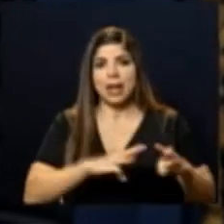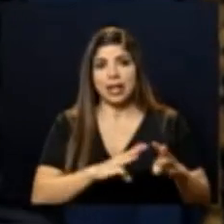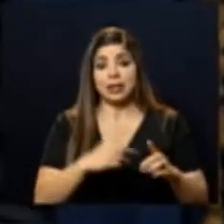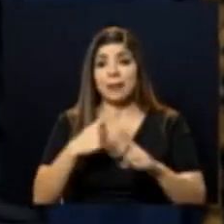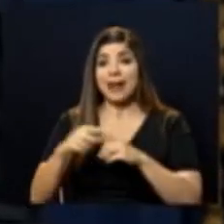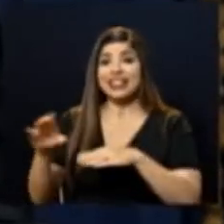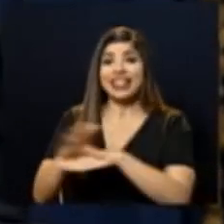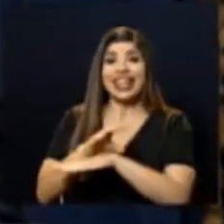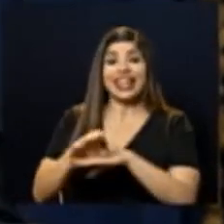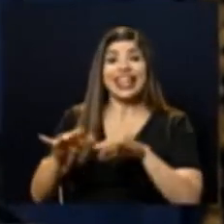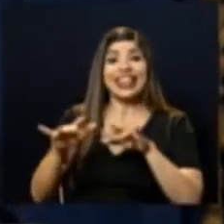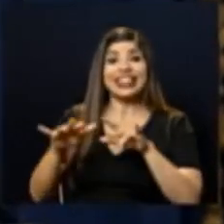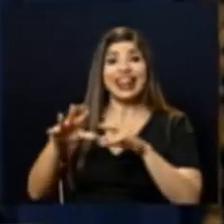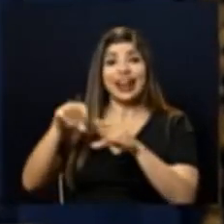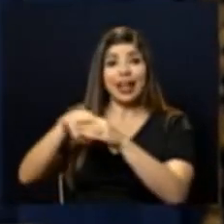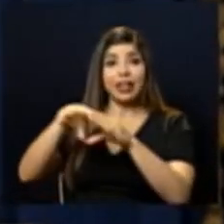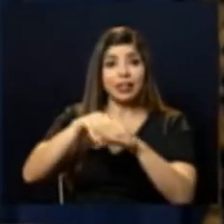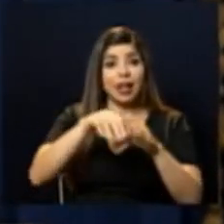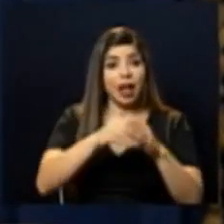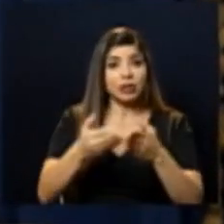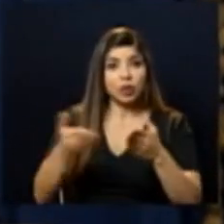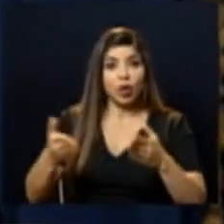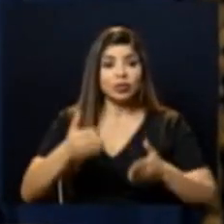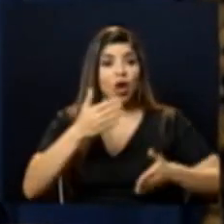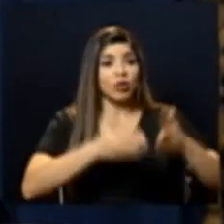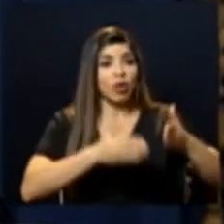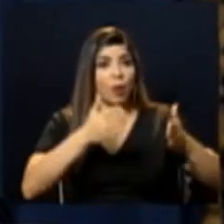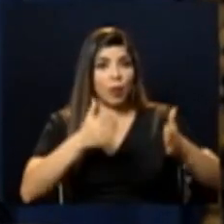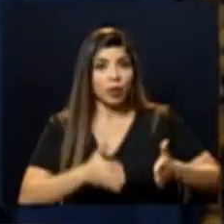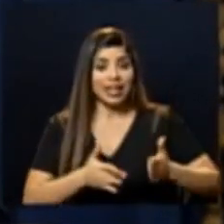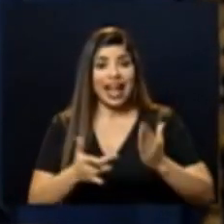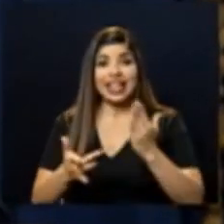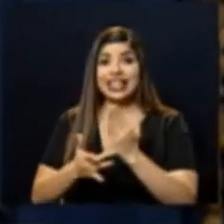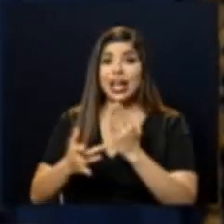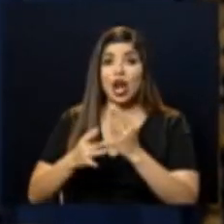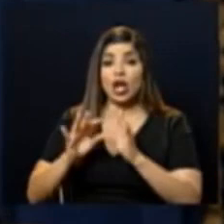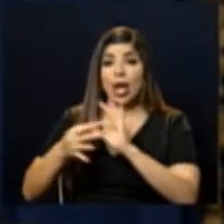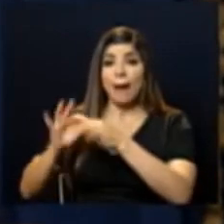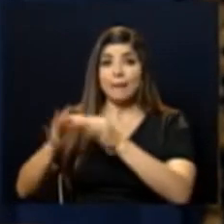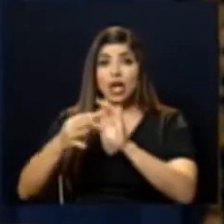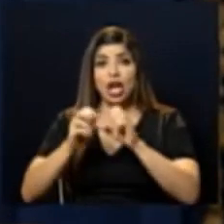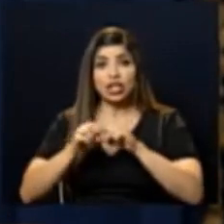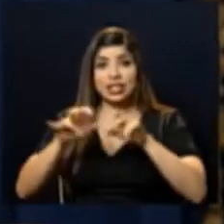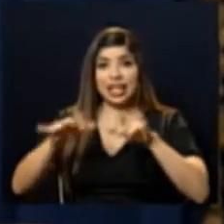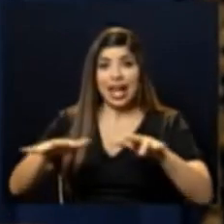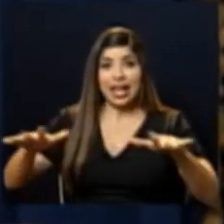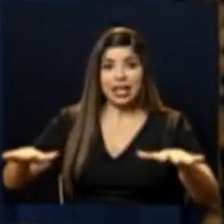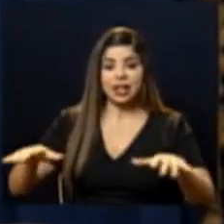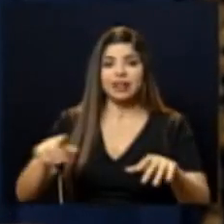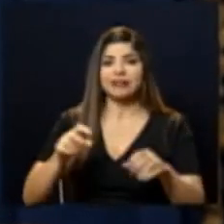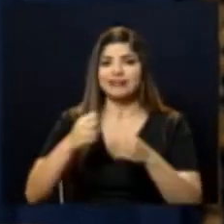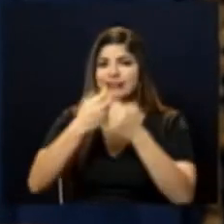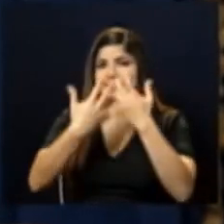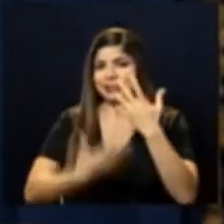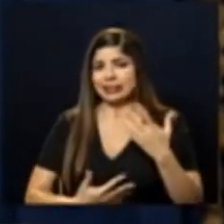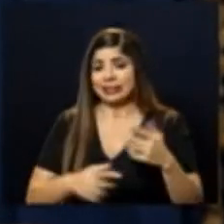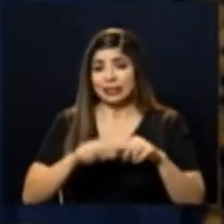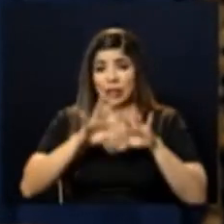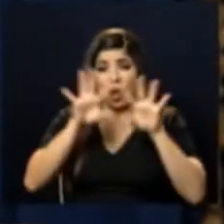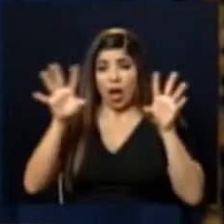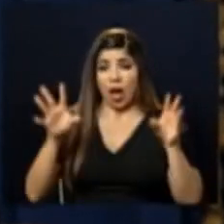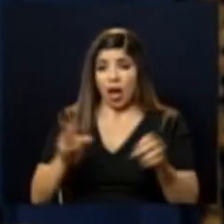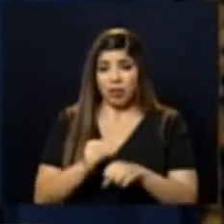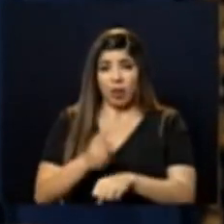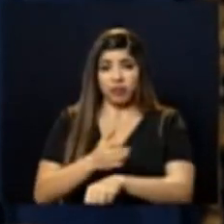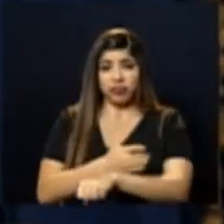las Cosas, la robótica, la tecnología de blockchain, etc. Estos